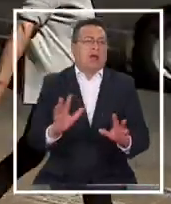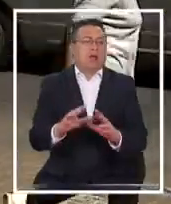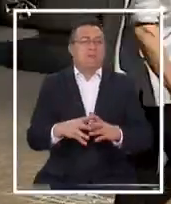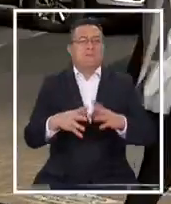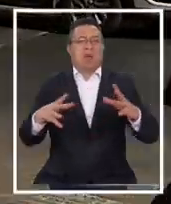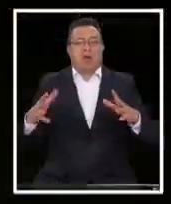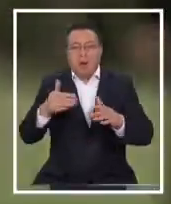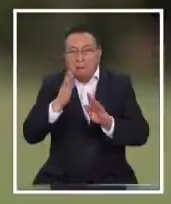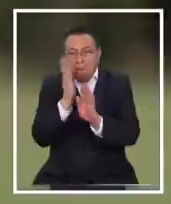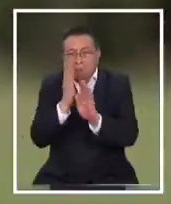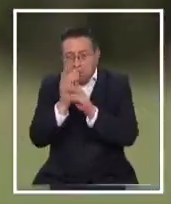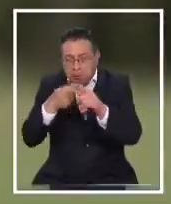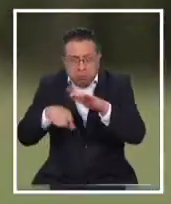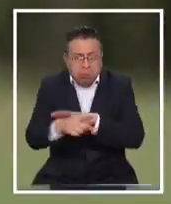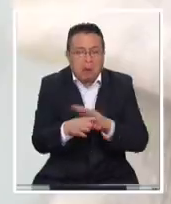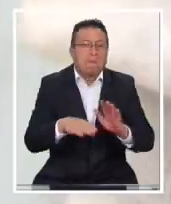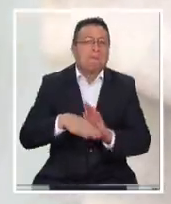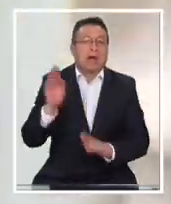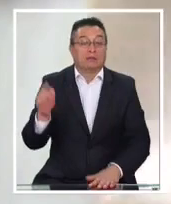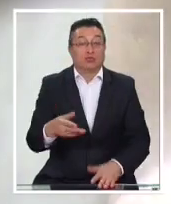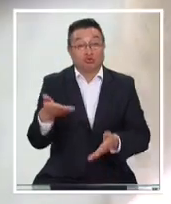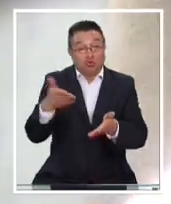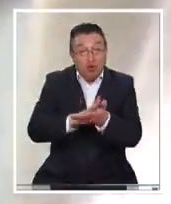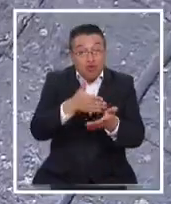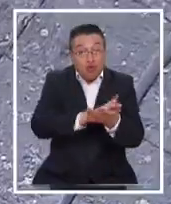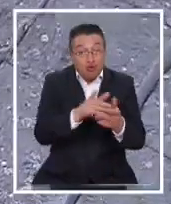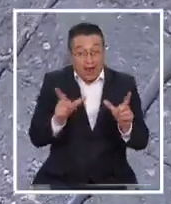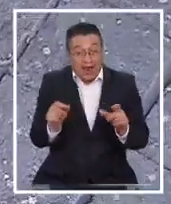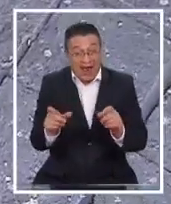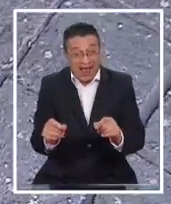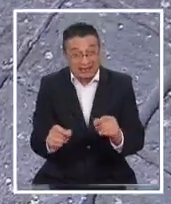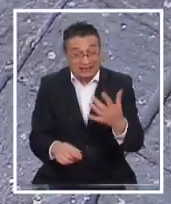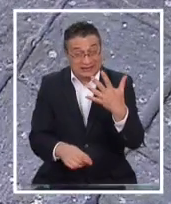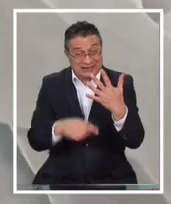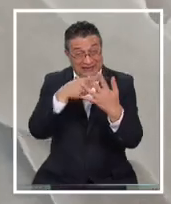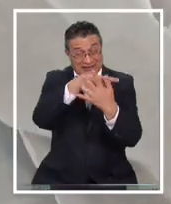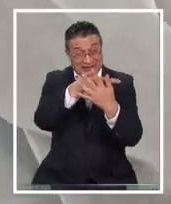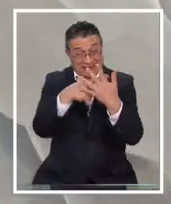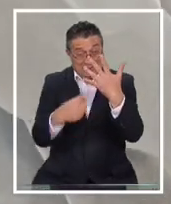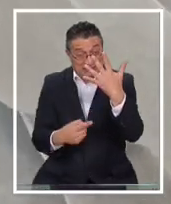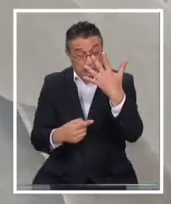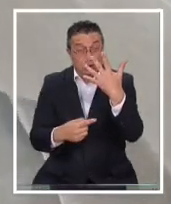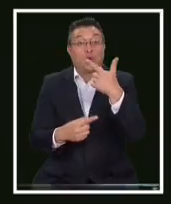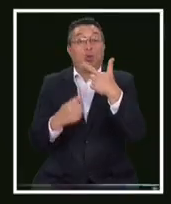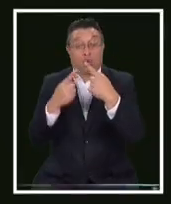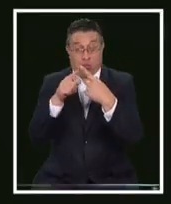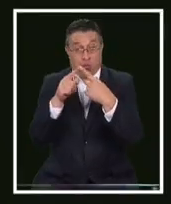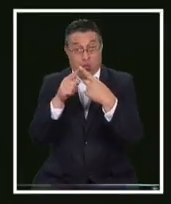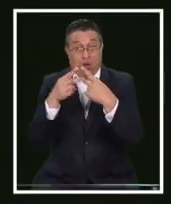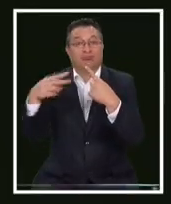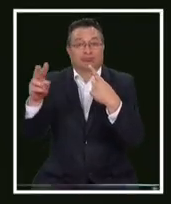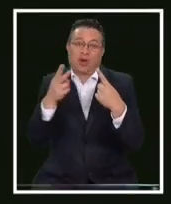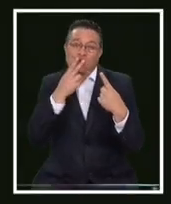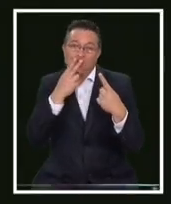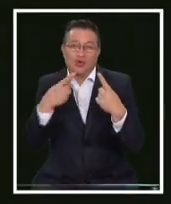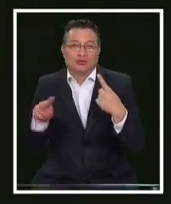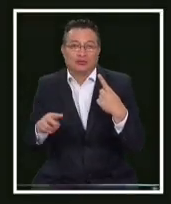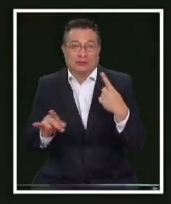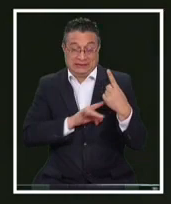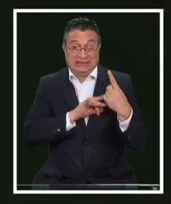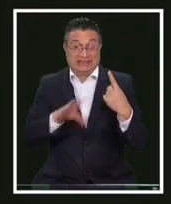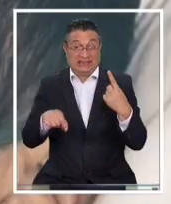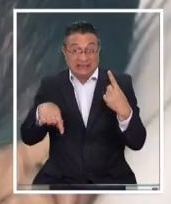más clandestino. Una de cada 5 muertes por cáncer están asociadas al consumo de tabaco. Y en Chile es